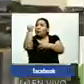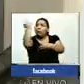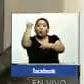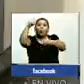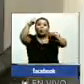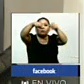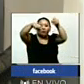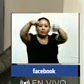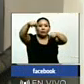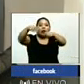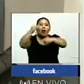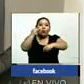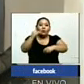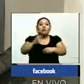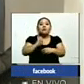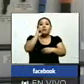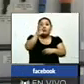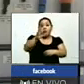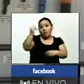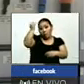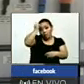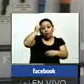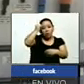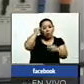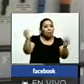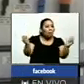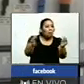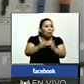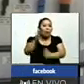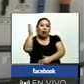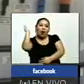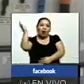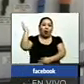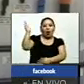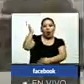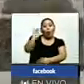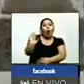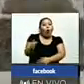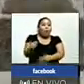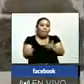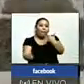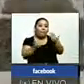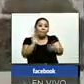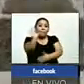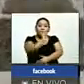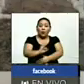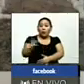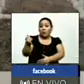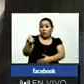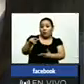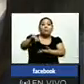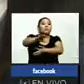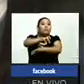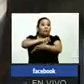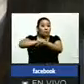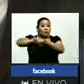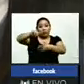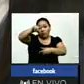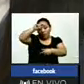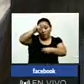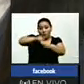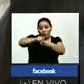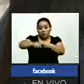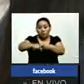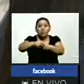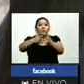por goteo. En las jornadas de aprendizaje se expuso a través de charlas cómo mejorar la economía, medio ambiente, agricultura e